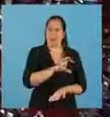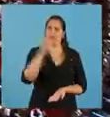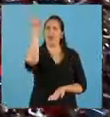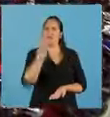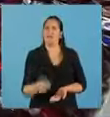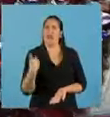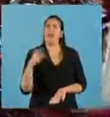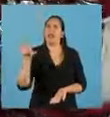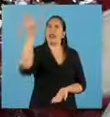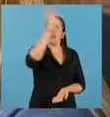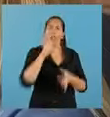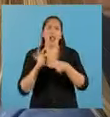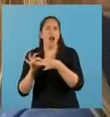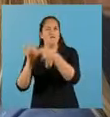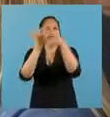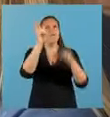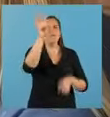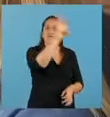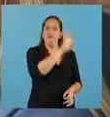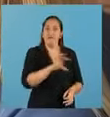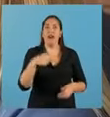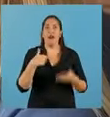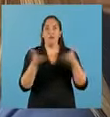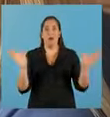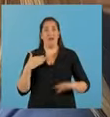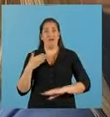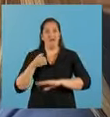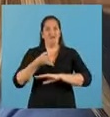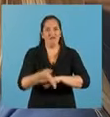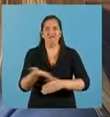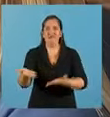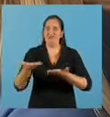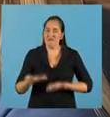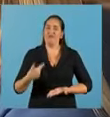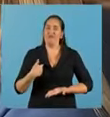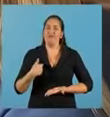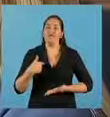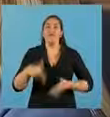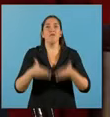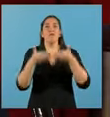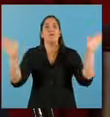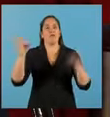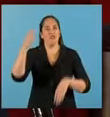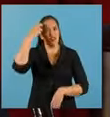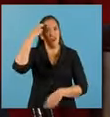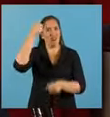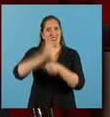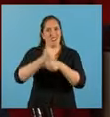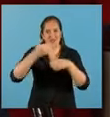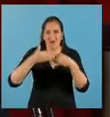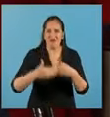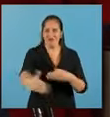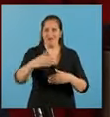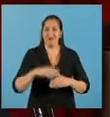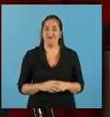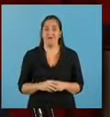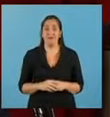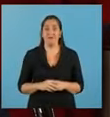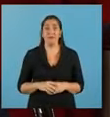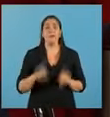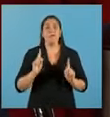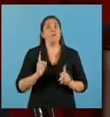federal, y que hoy me recibe para inaugurar un nuevo periodo de sesiones ordinarias. Como lo hice el día que asumí,